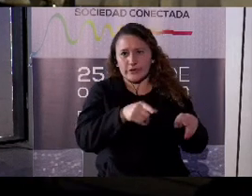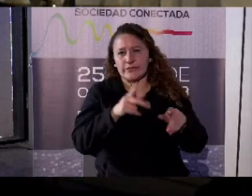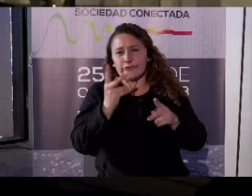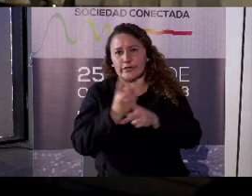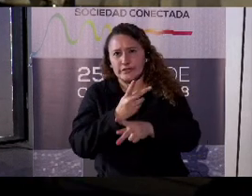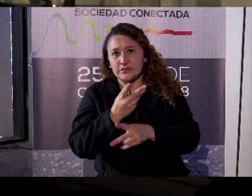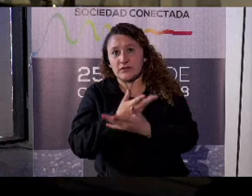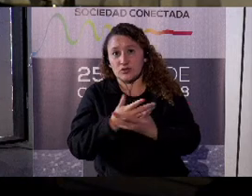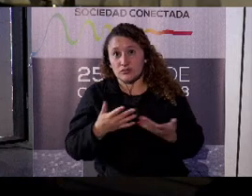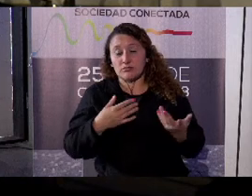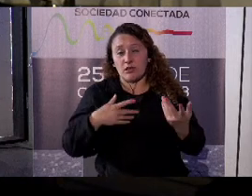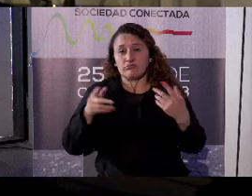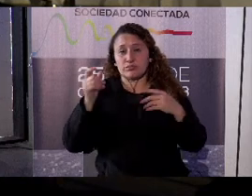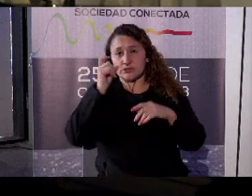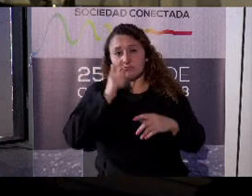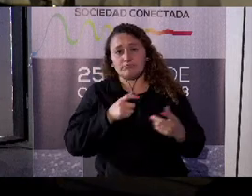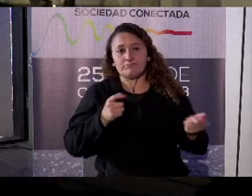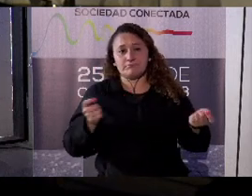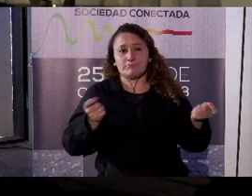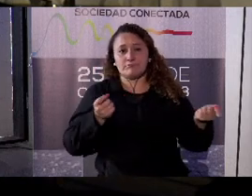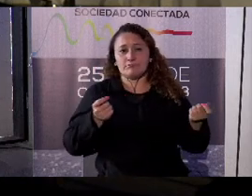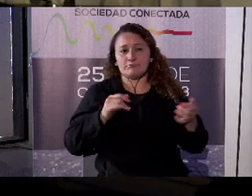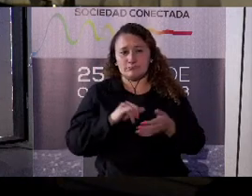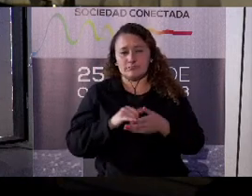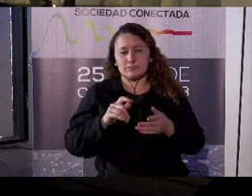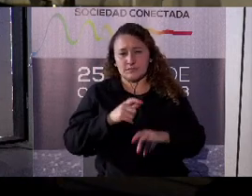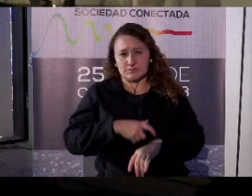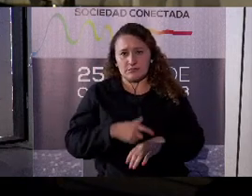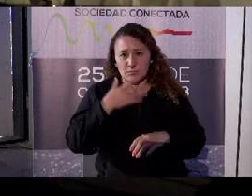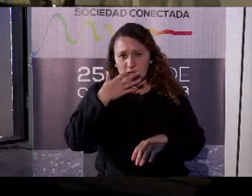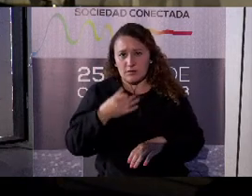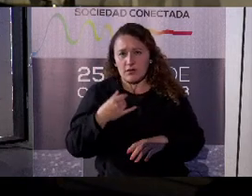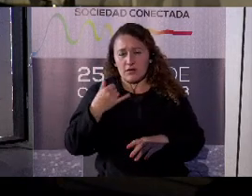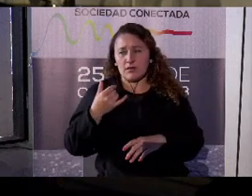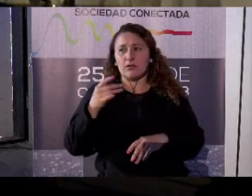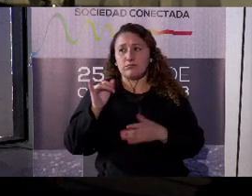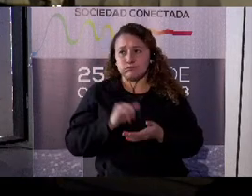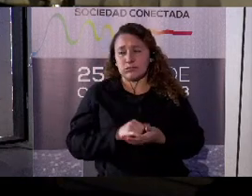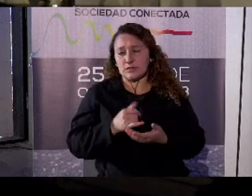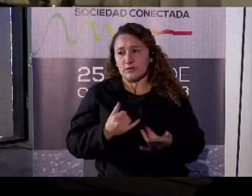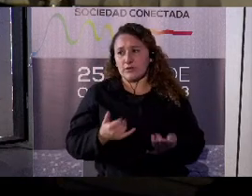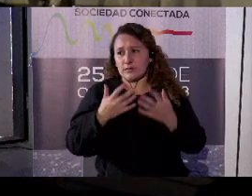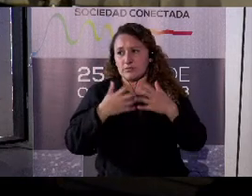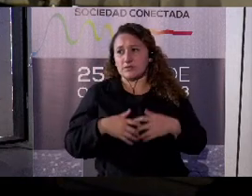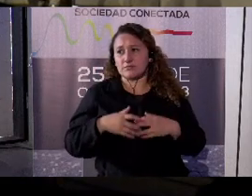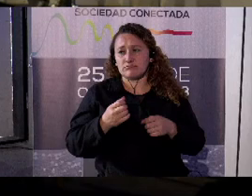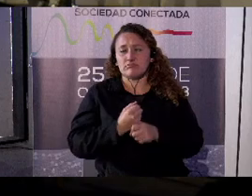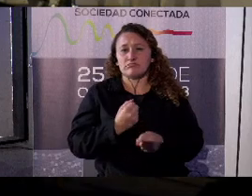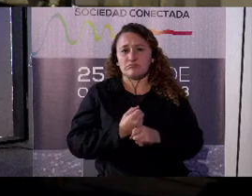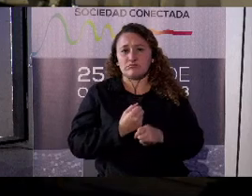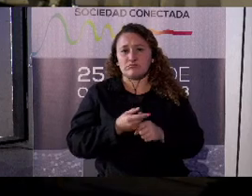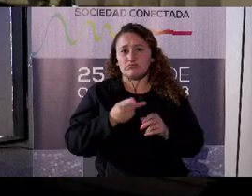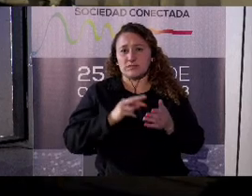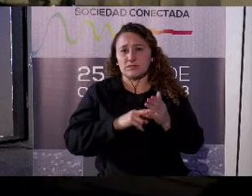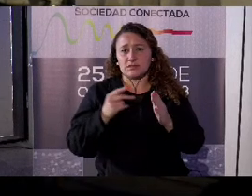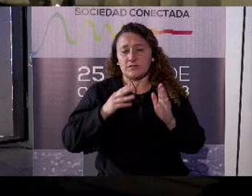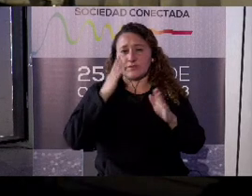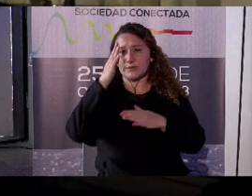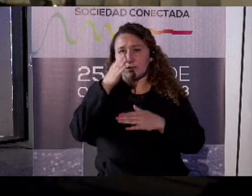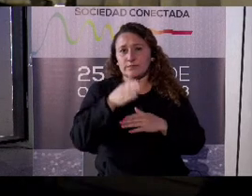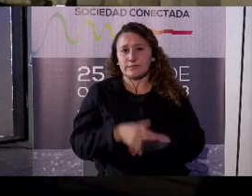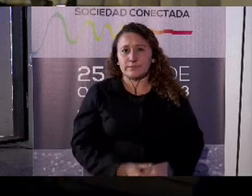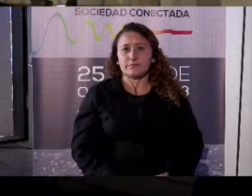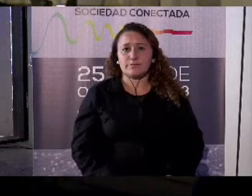través de Inteligencia artificial y en tiempo real estos son los 10 principales casos en los que está trabajando B en en tecnologías futuras